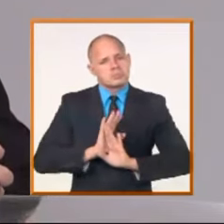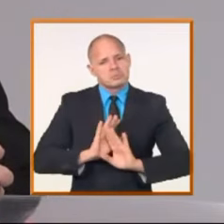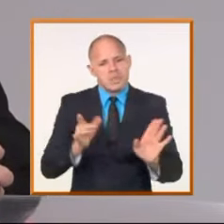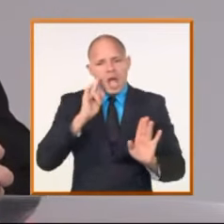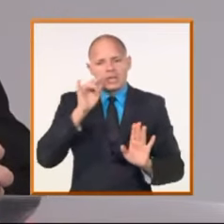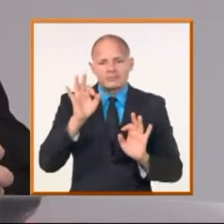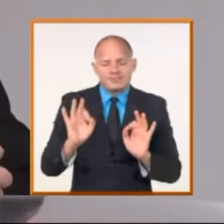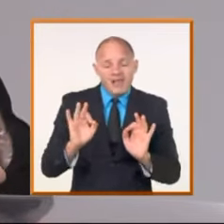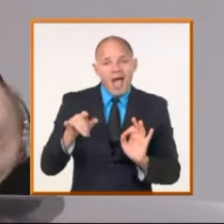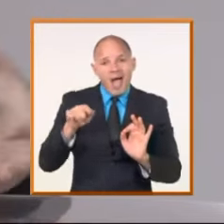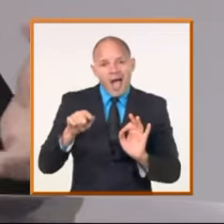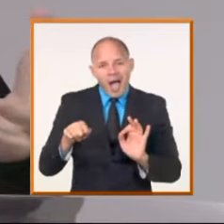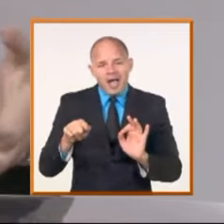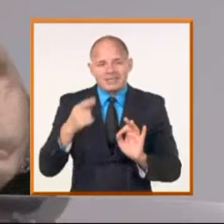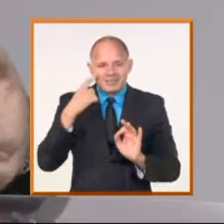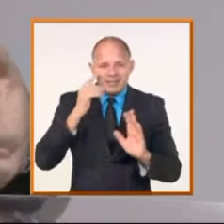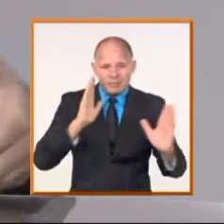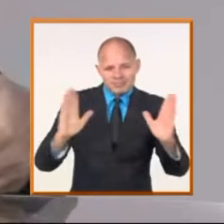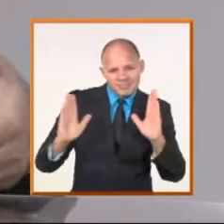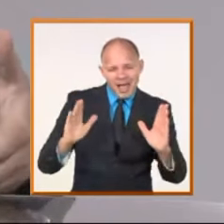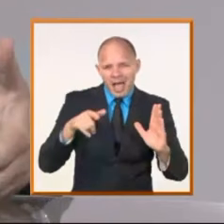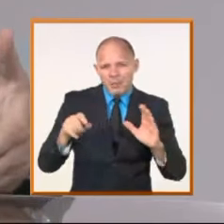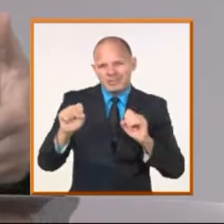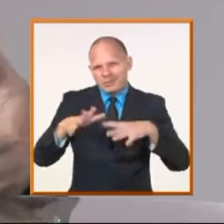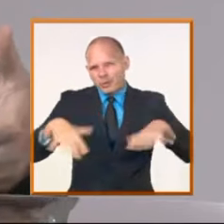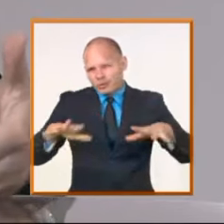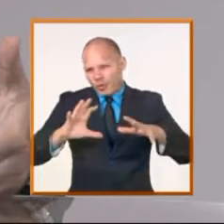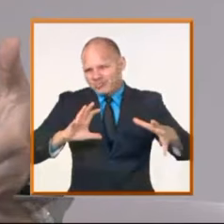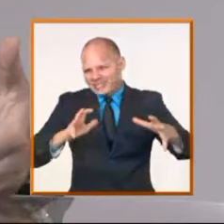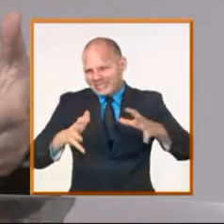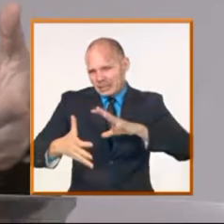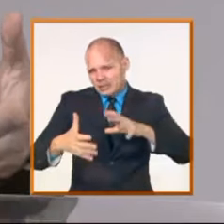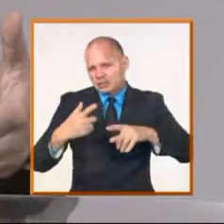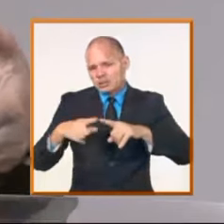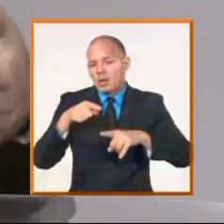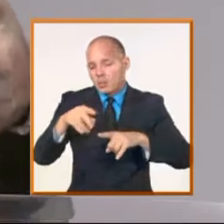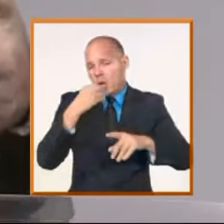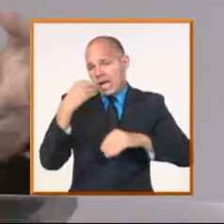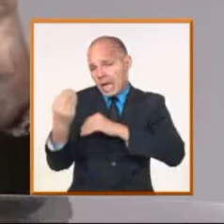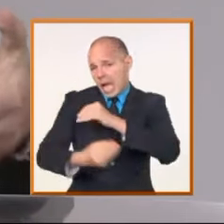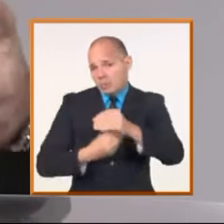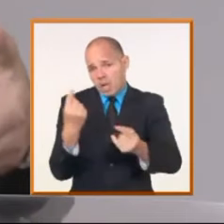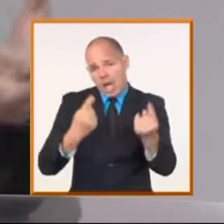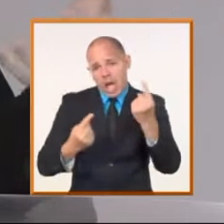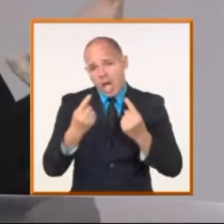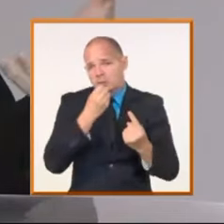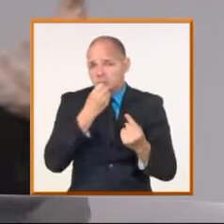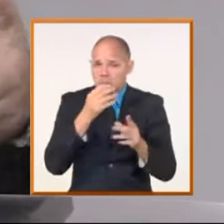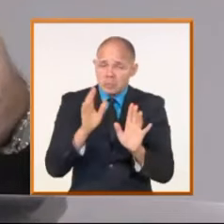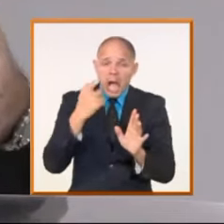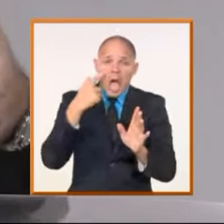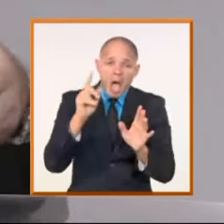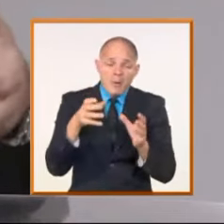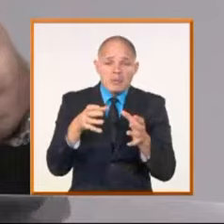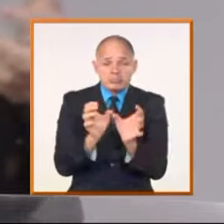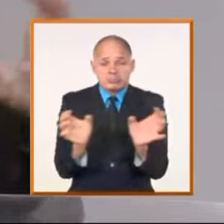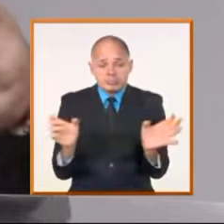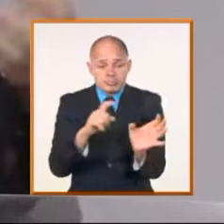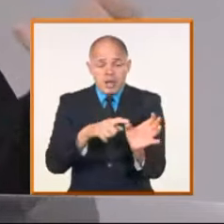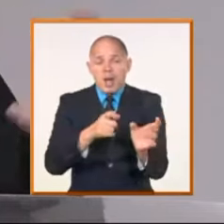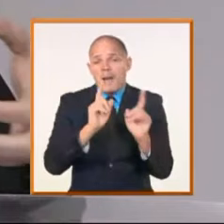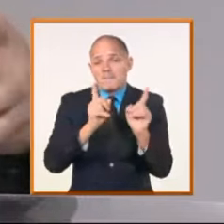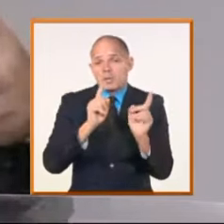de crisis, siempre son espacios en donde se puede producir un reajuste del sistema que lleve a que un partido, quizás los dos,